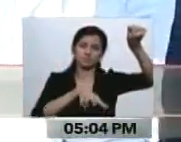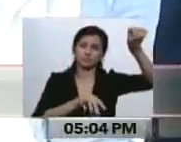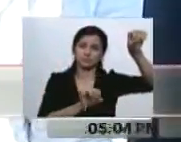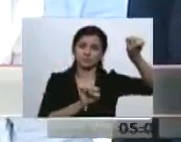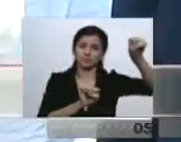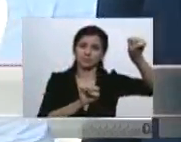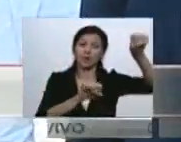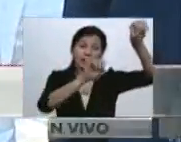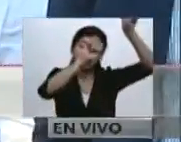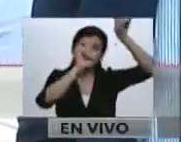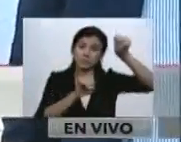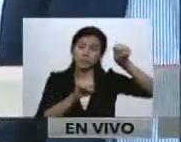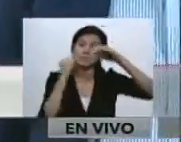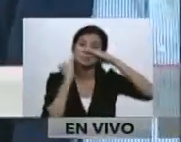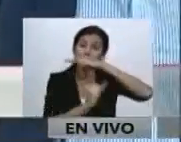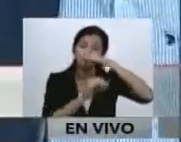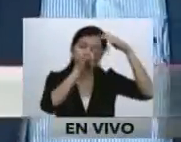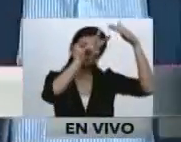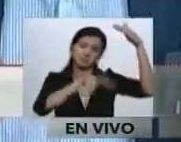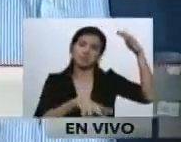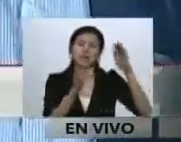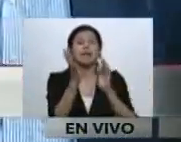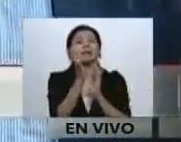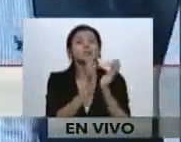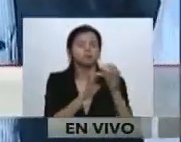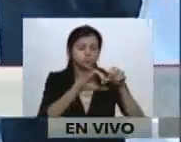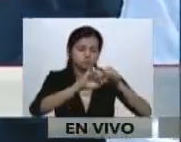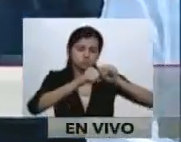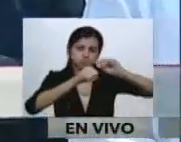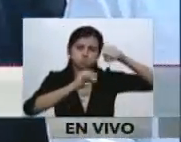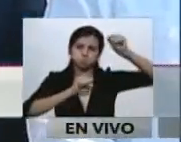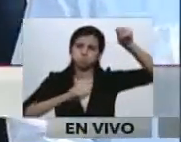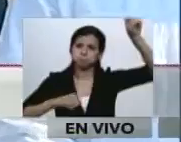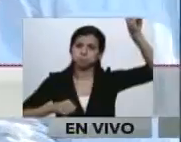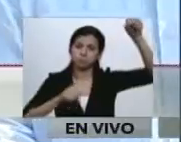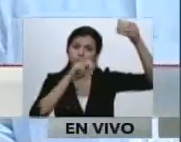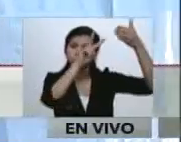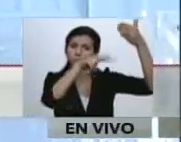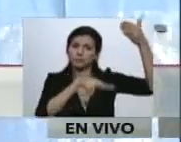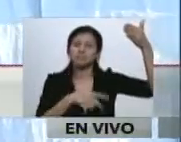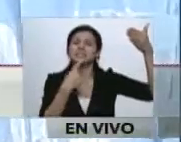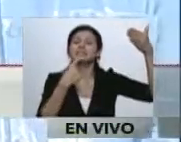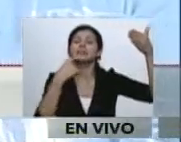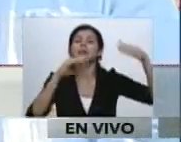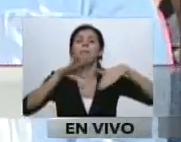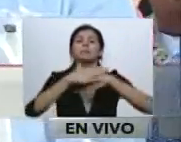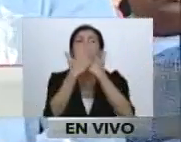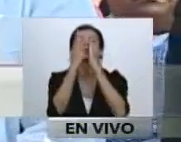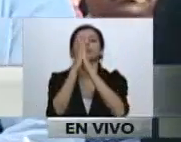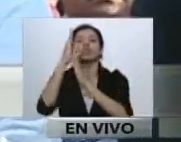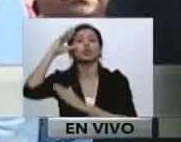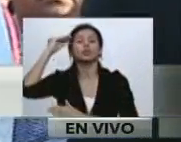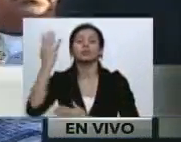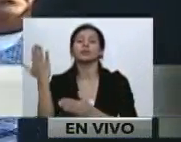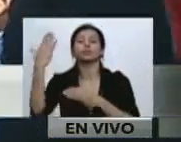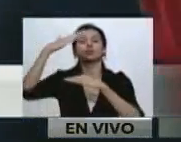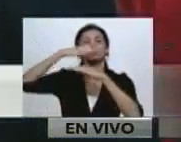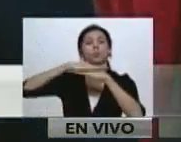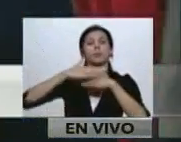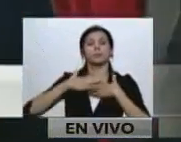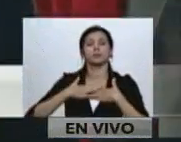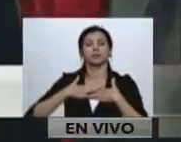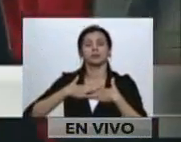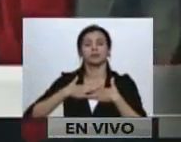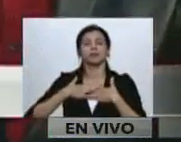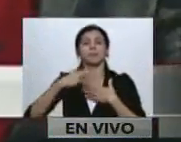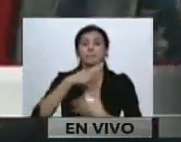profeta Isaías. Jesús lo abrió y leyó. El Espíritu de Dios está sobre mí porque me eligió